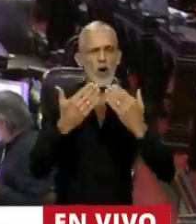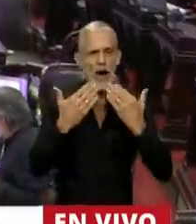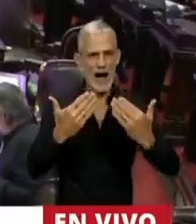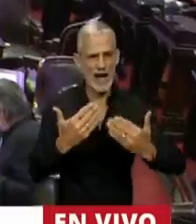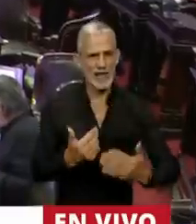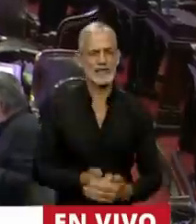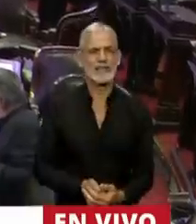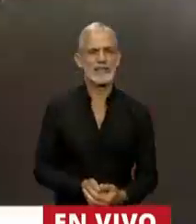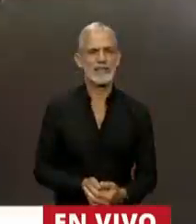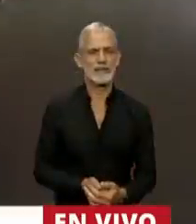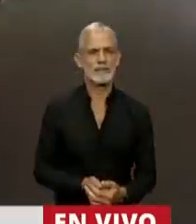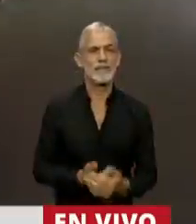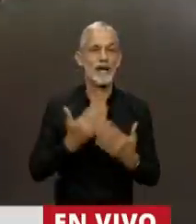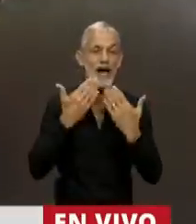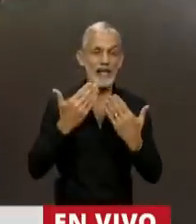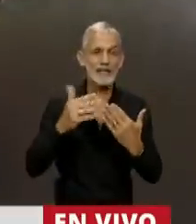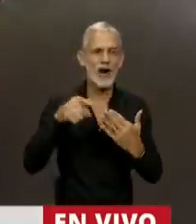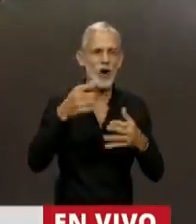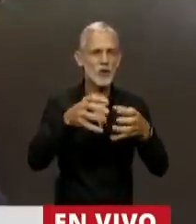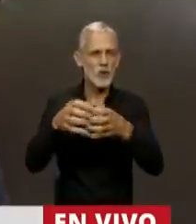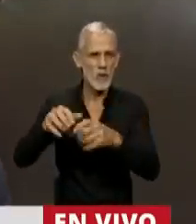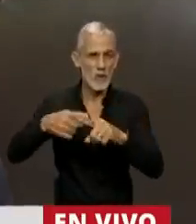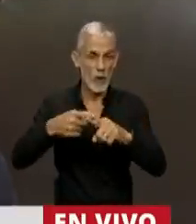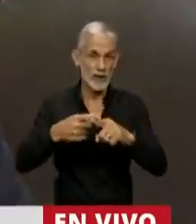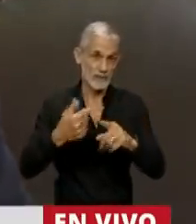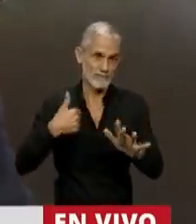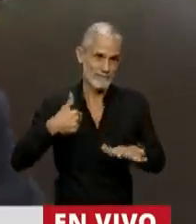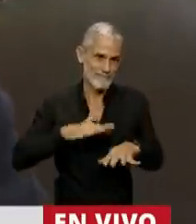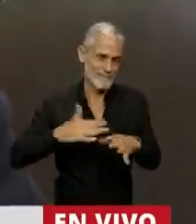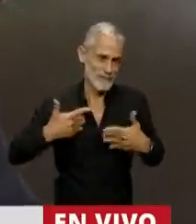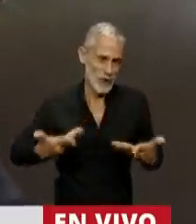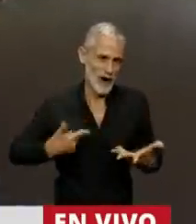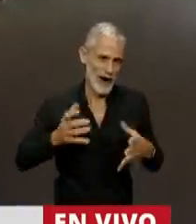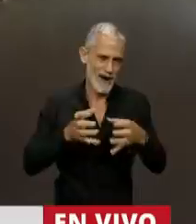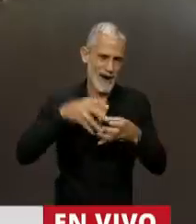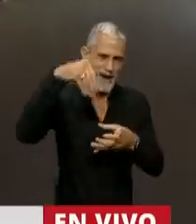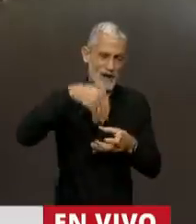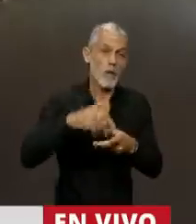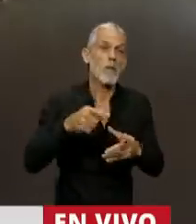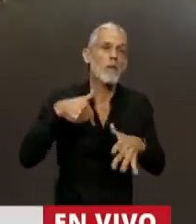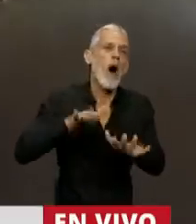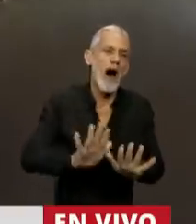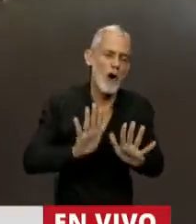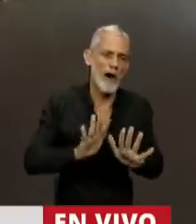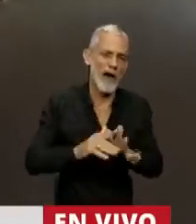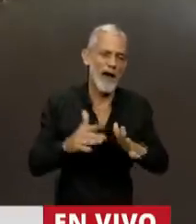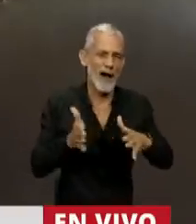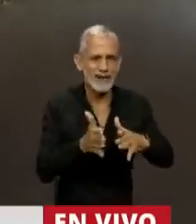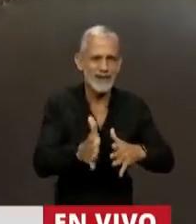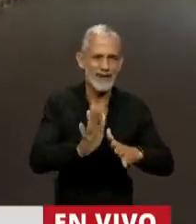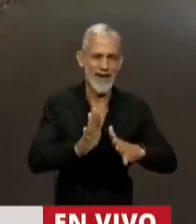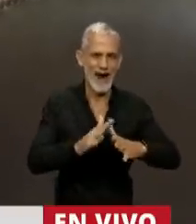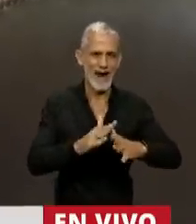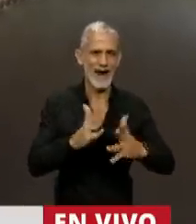agradecer a los demás bloques y en particular al que me toca por ahora orientar